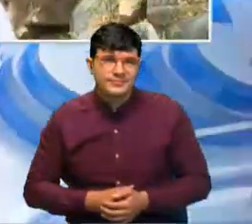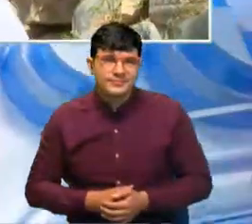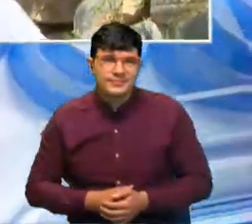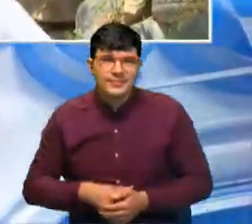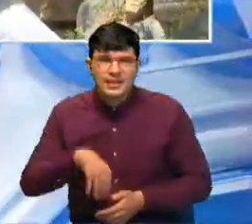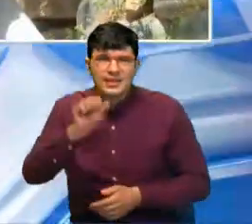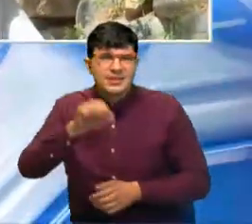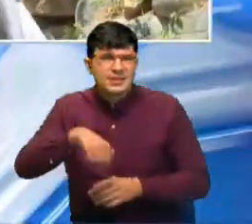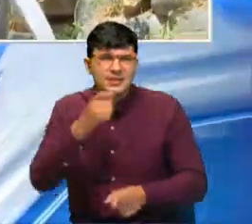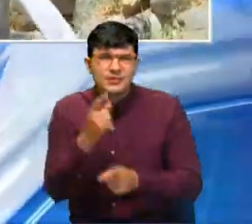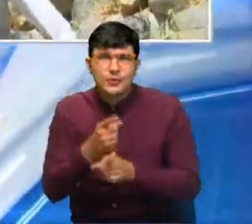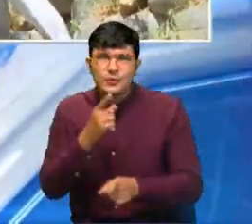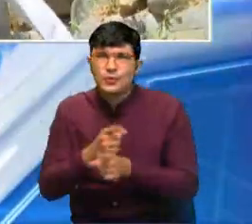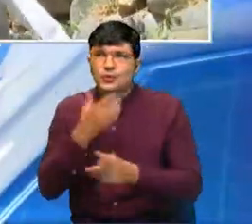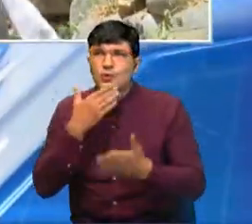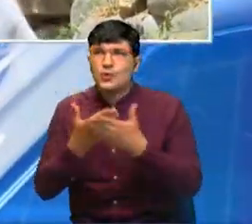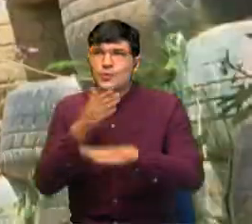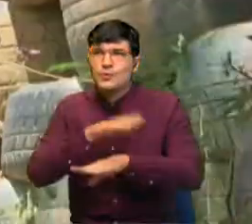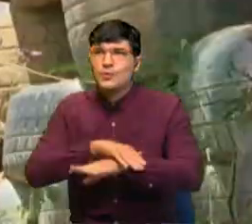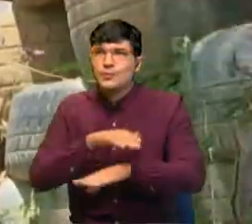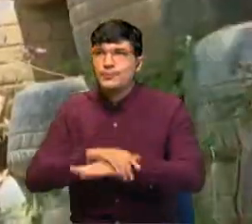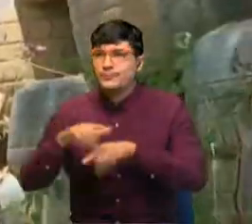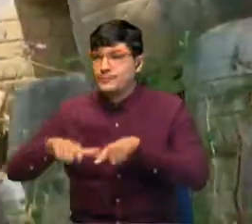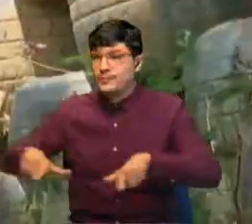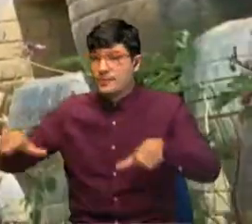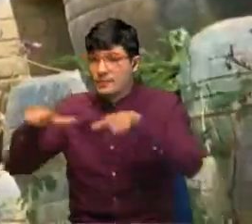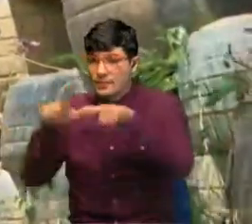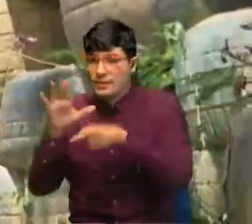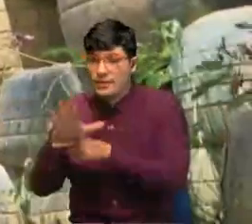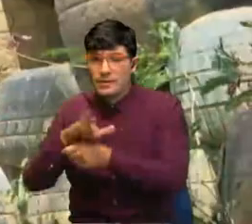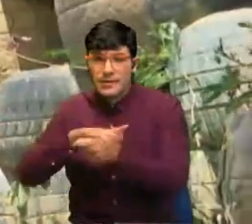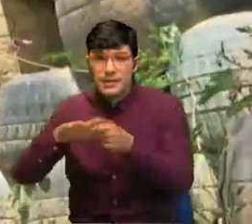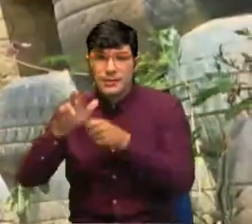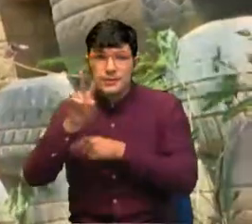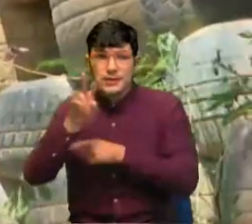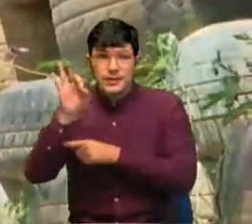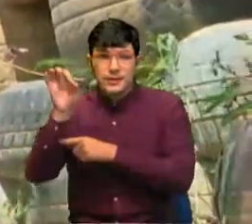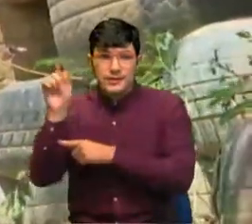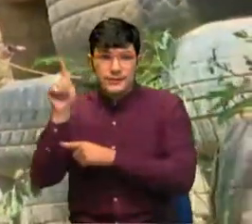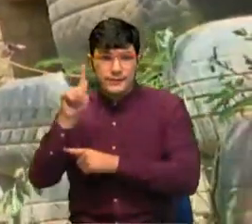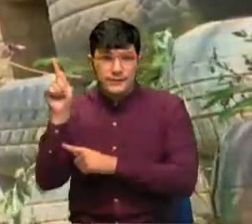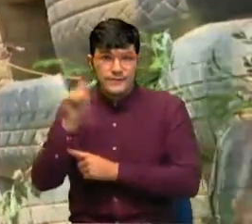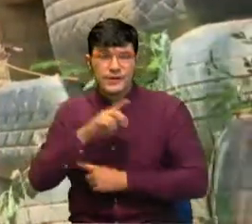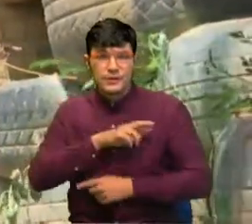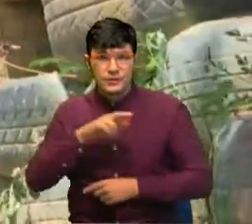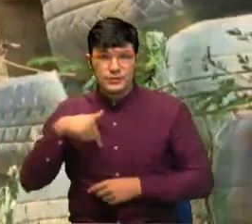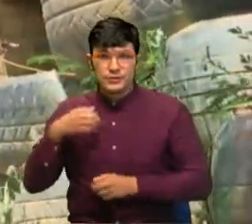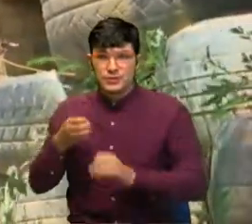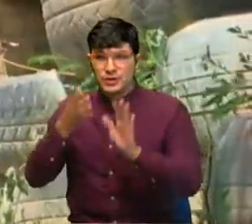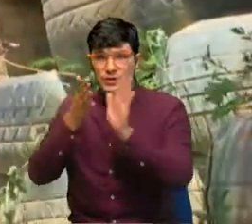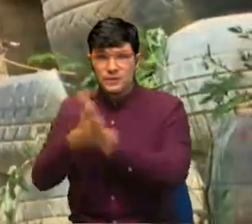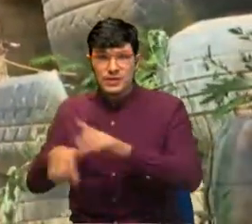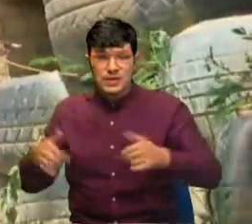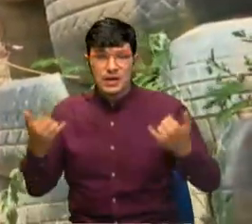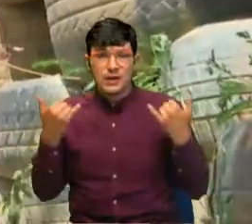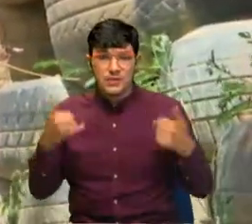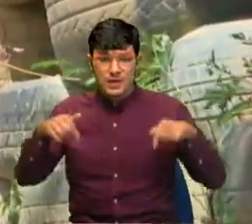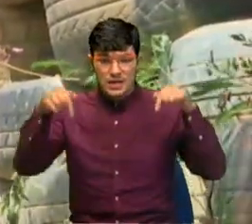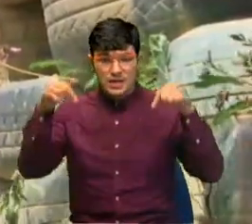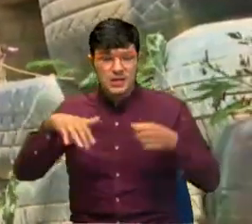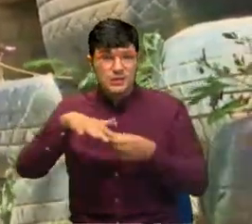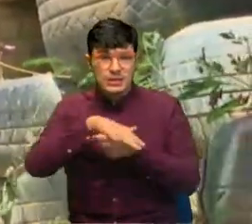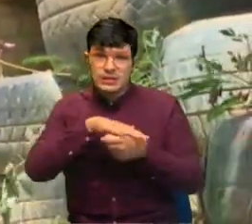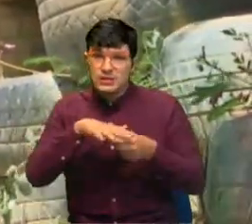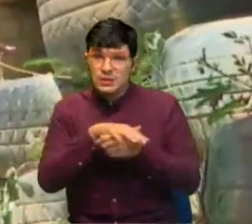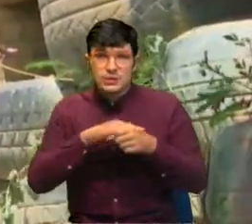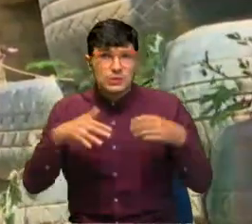así es muy buenas tardes pues desde el lugar de los hechos desde el barrio 28 de febrero les comentamos que esta es una situación que está en su nivel